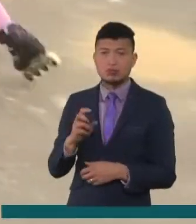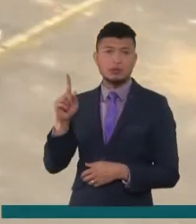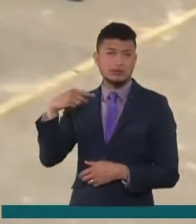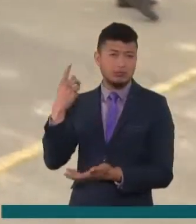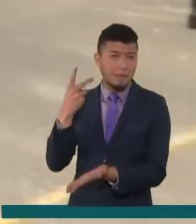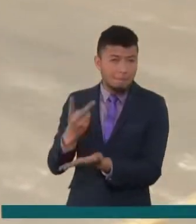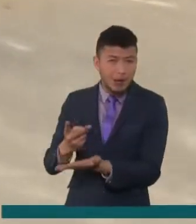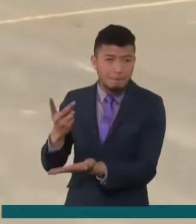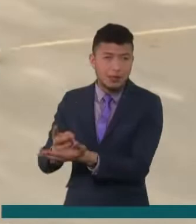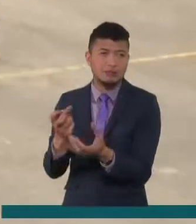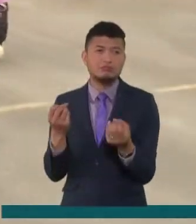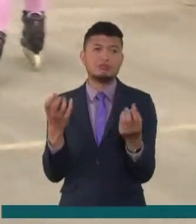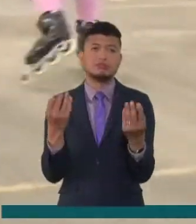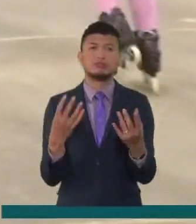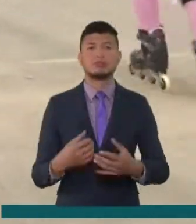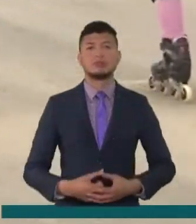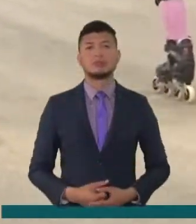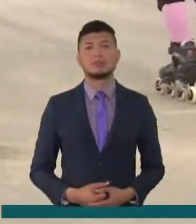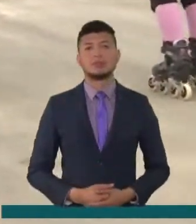frecuentemente accidentado